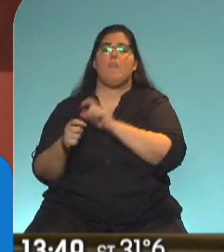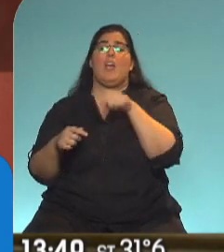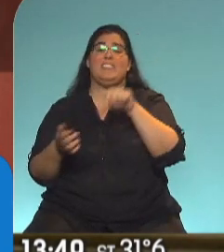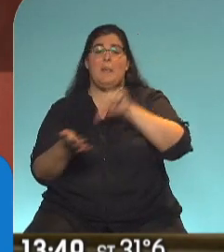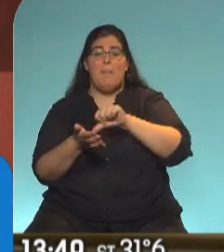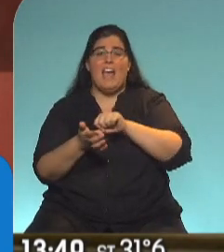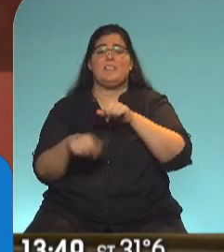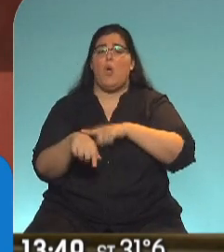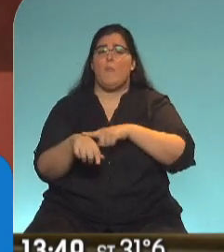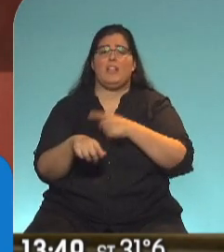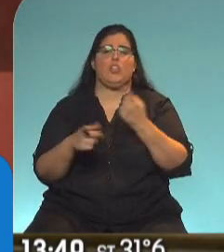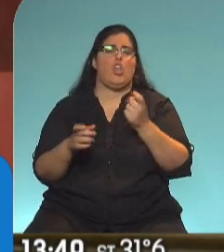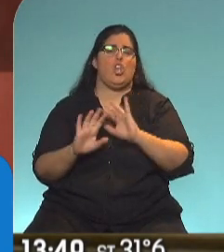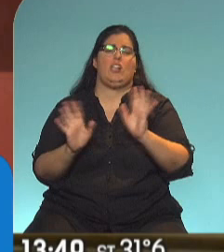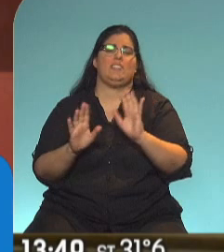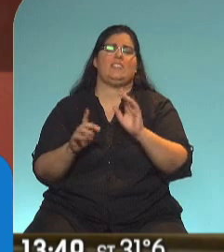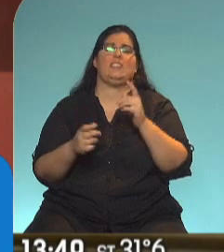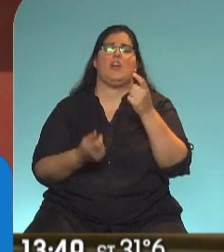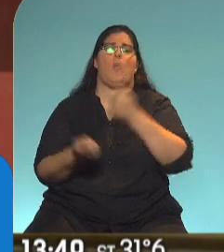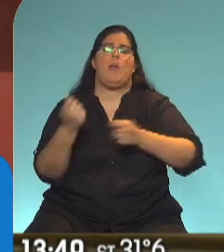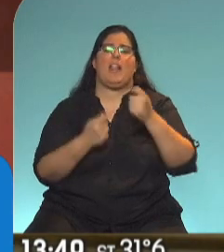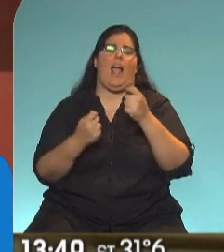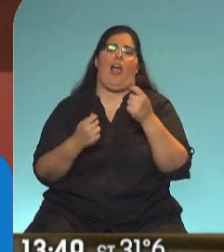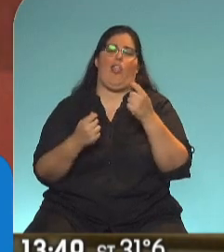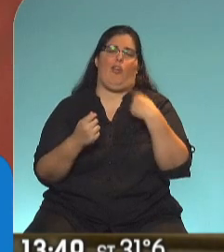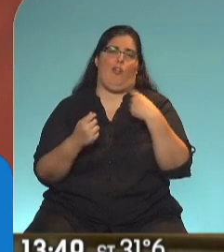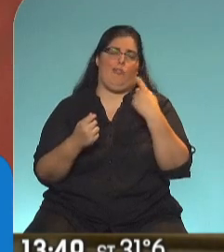questo momento non si merita un mercato indecoroso.